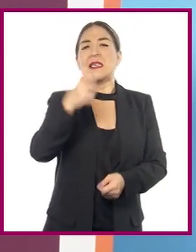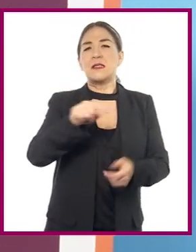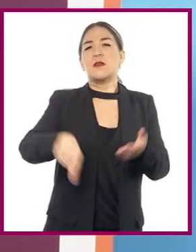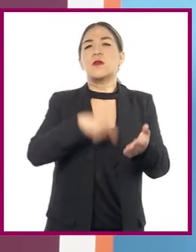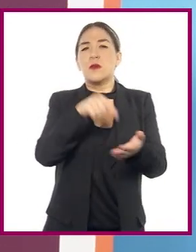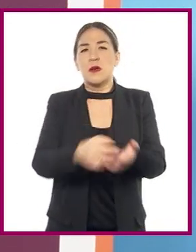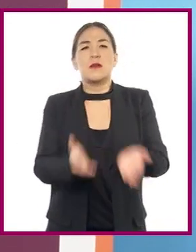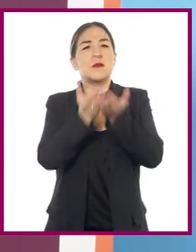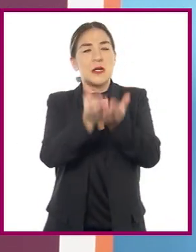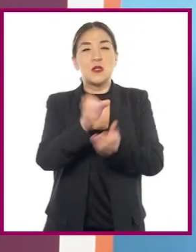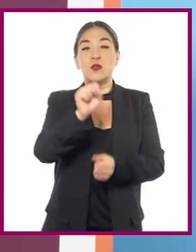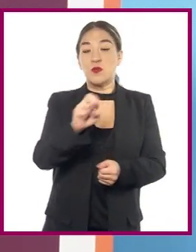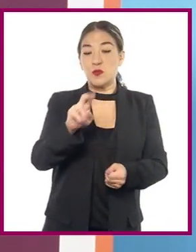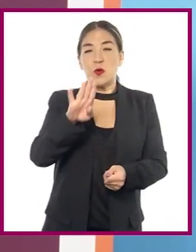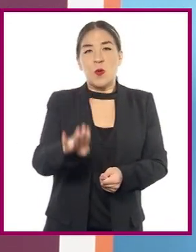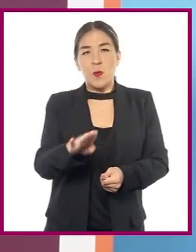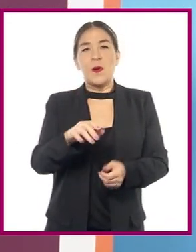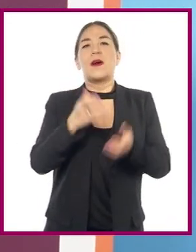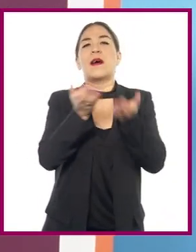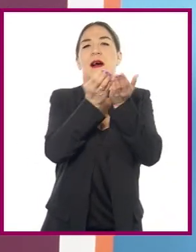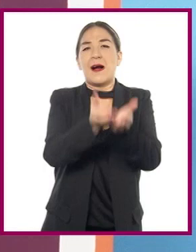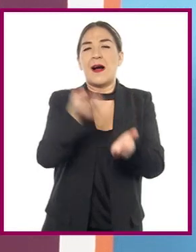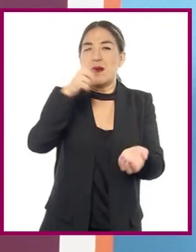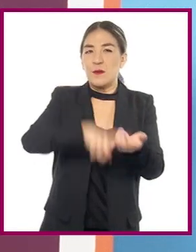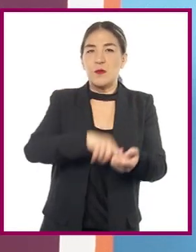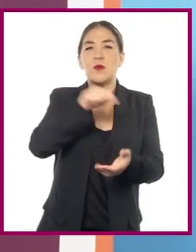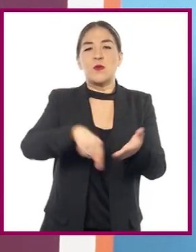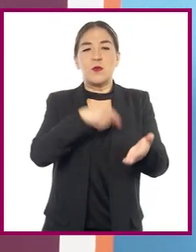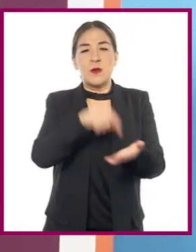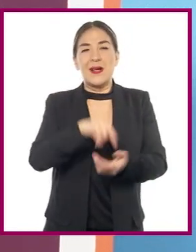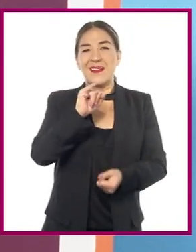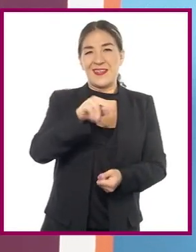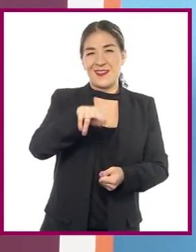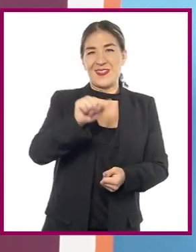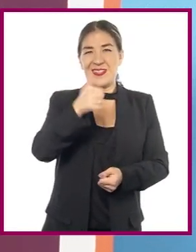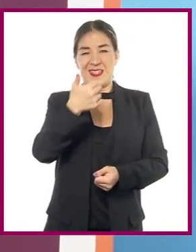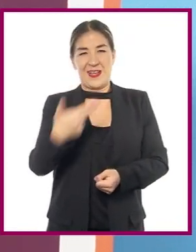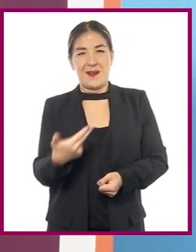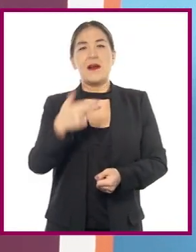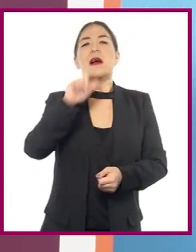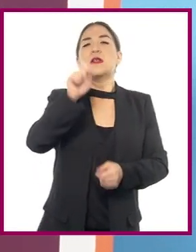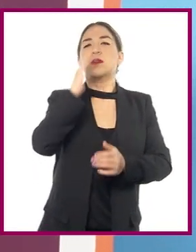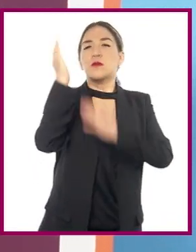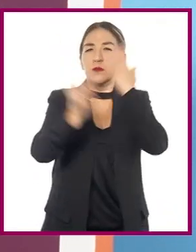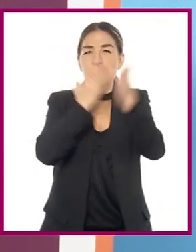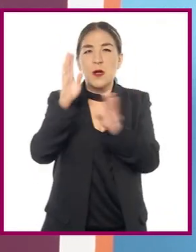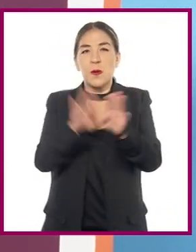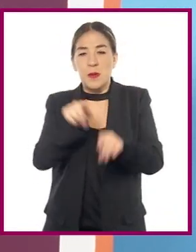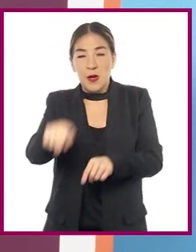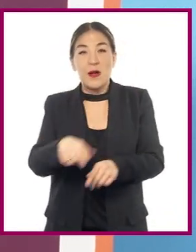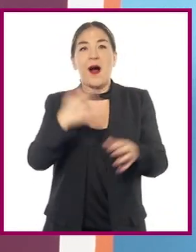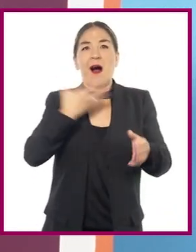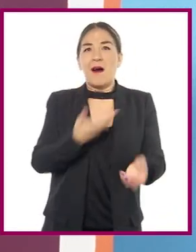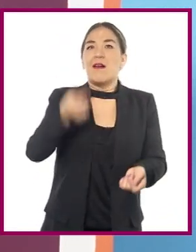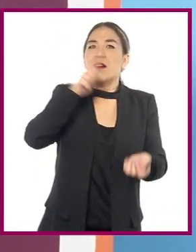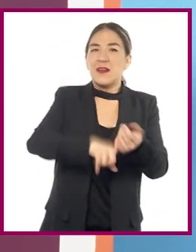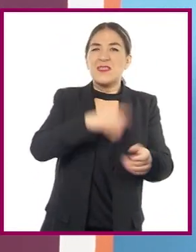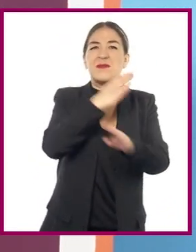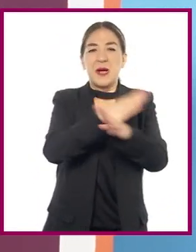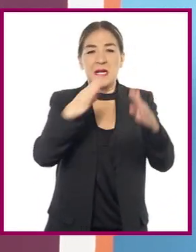arqueólogos subacuáticos y terrestres del INAH encontraron y estudiaron sus restos en Baja